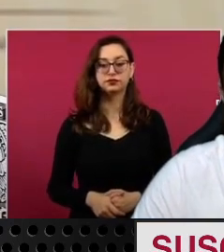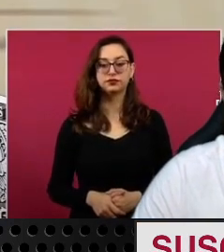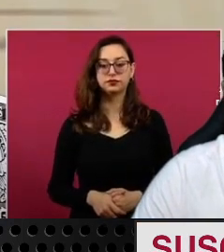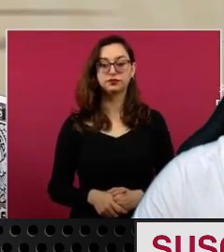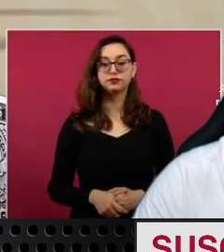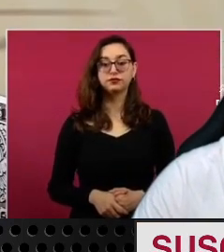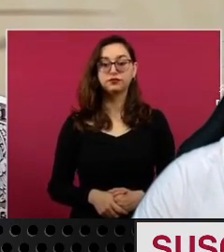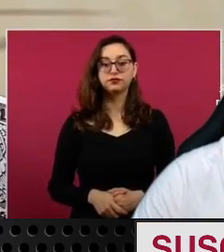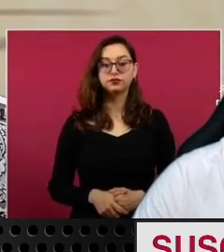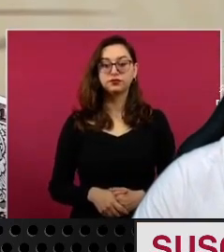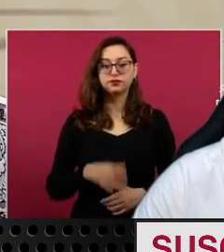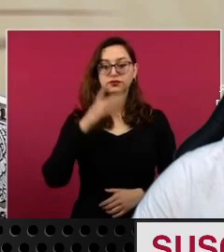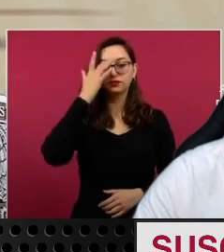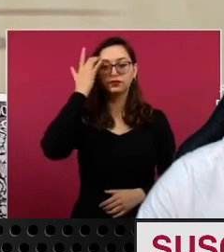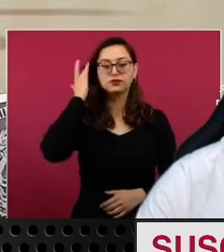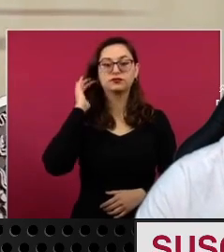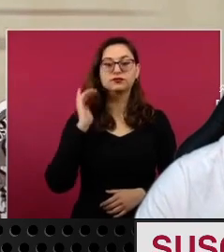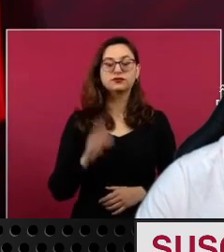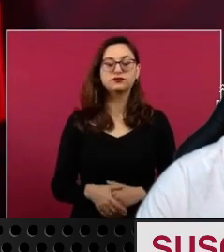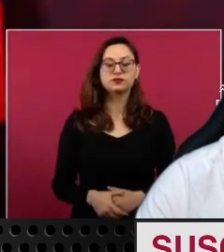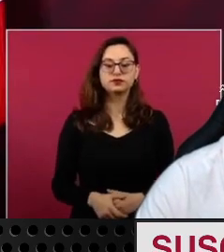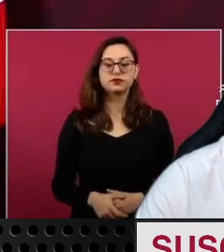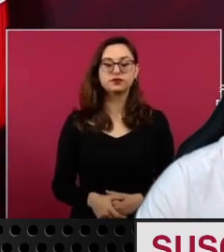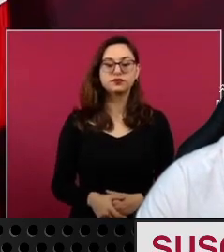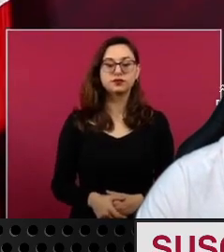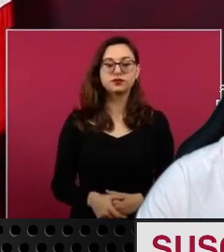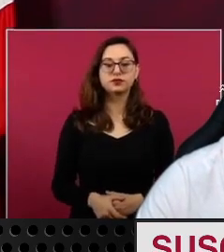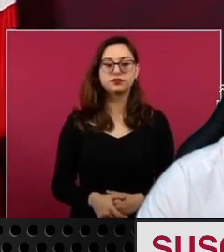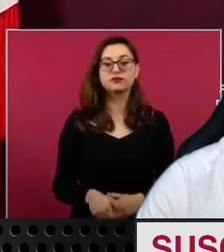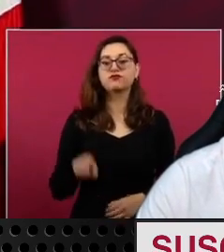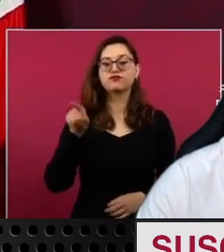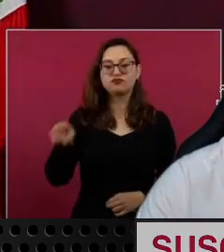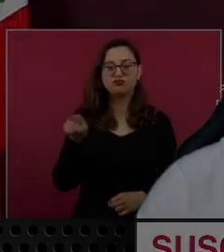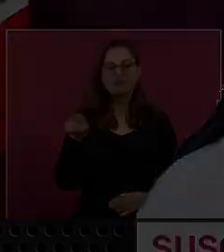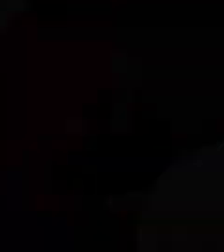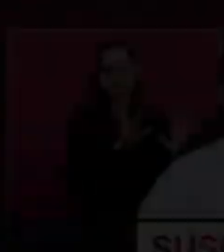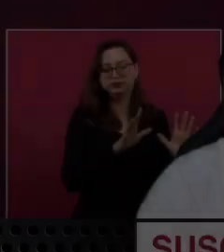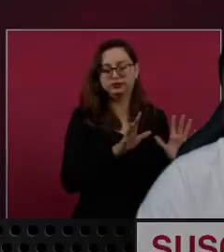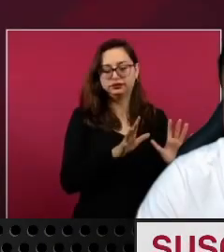la palabra el término achichincle